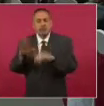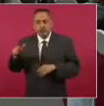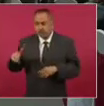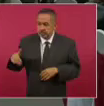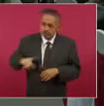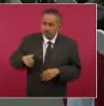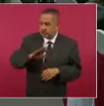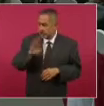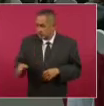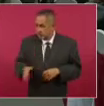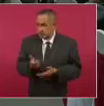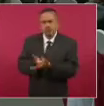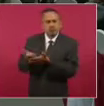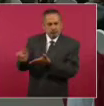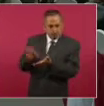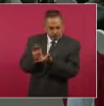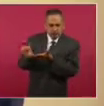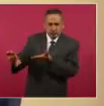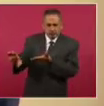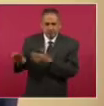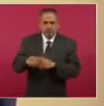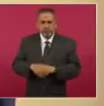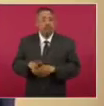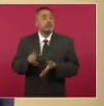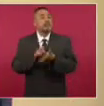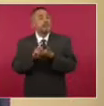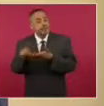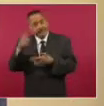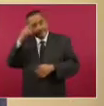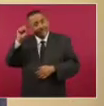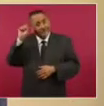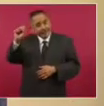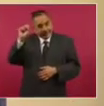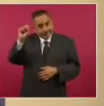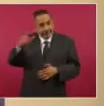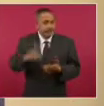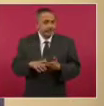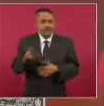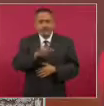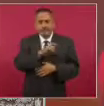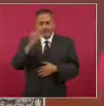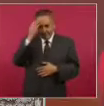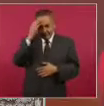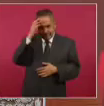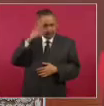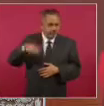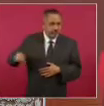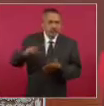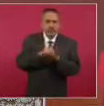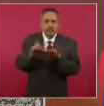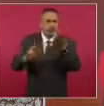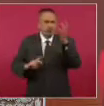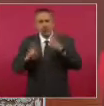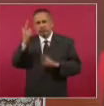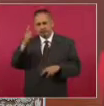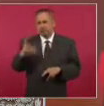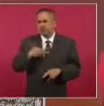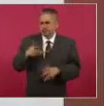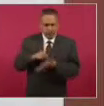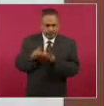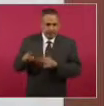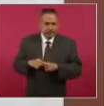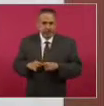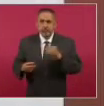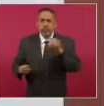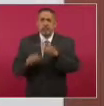incapacidad, derecho a la formación de sindicatos, el reconocimiento del derecho de huelga, la